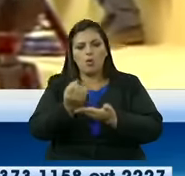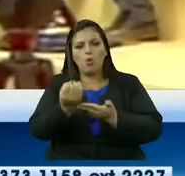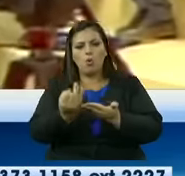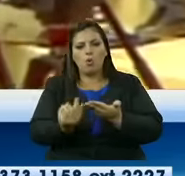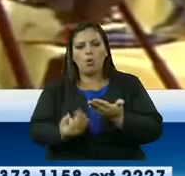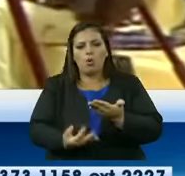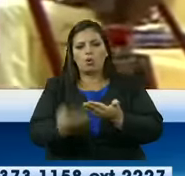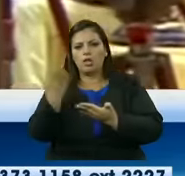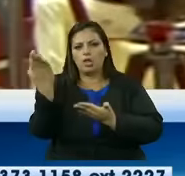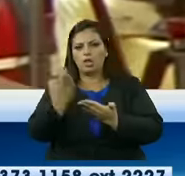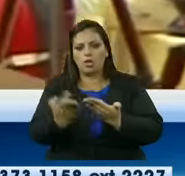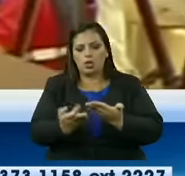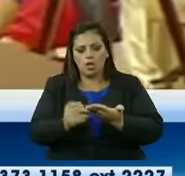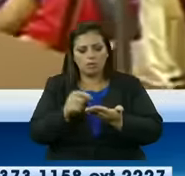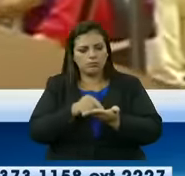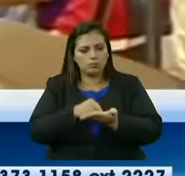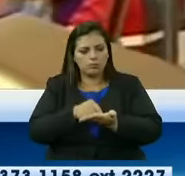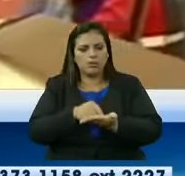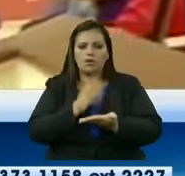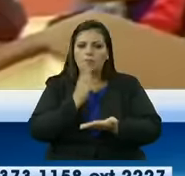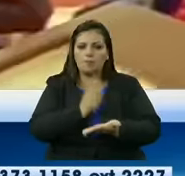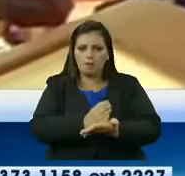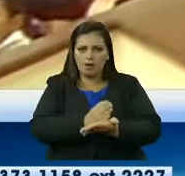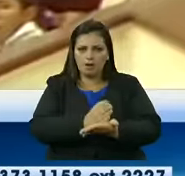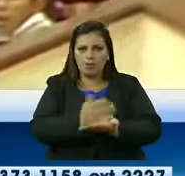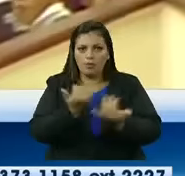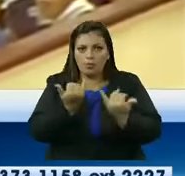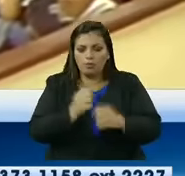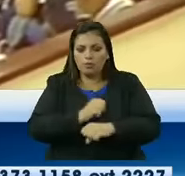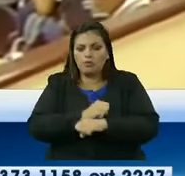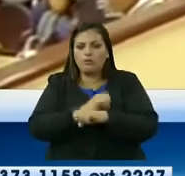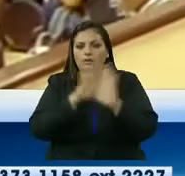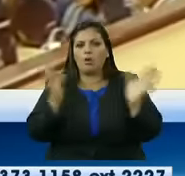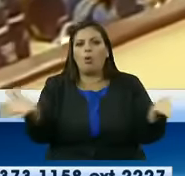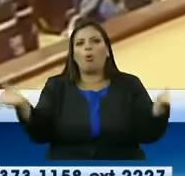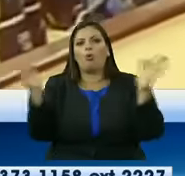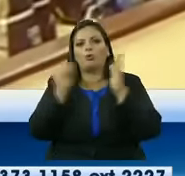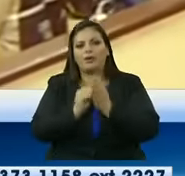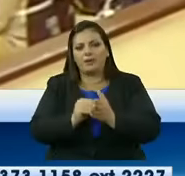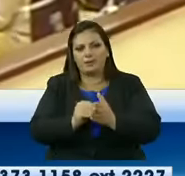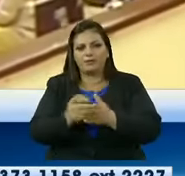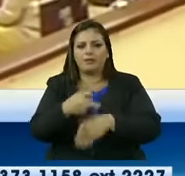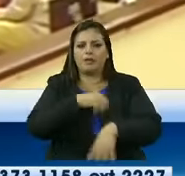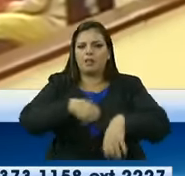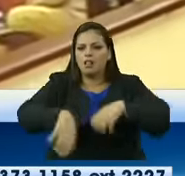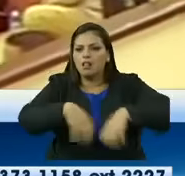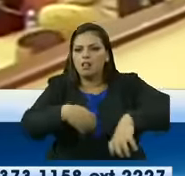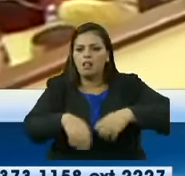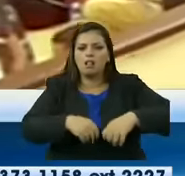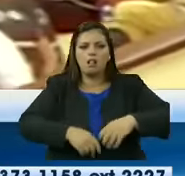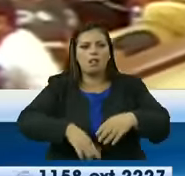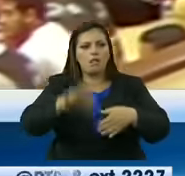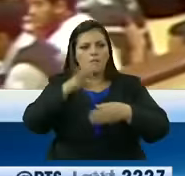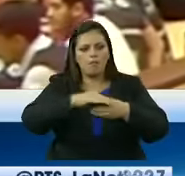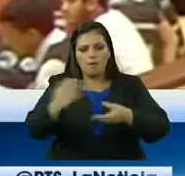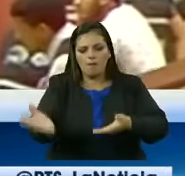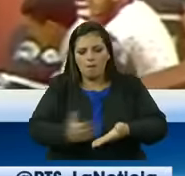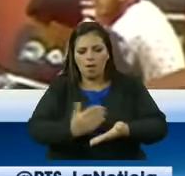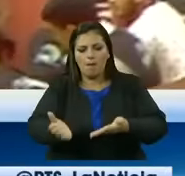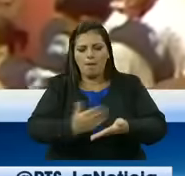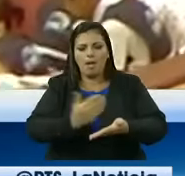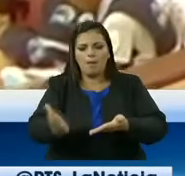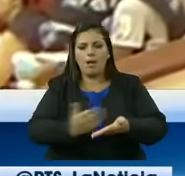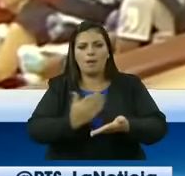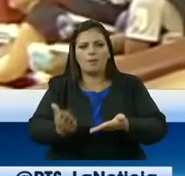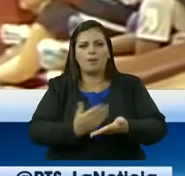gran cantidad de personas encargados también de del Consejo Nacional Electoral que están aquí, que se han reunido para poder lo que es ser parte de